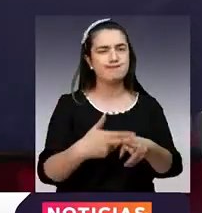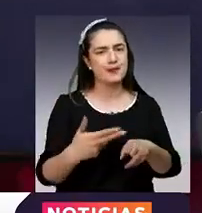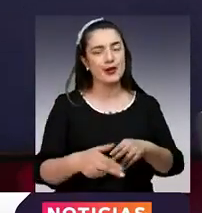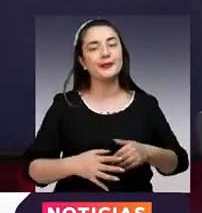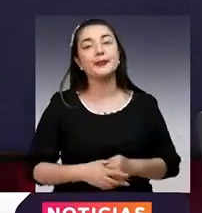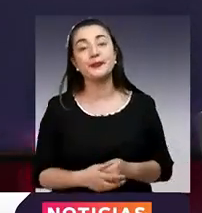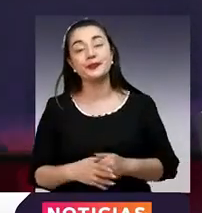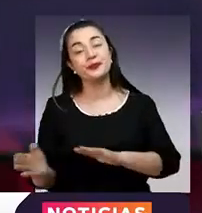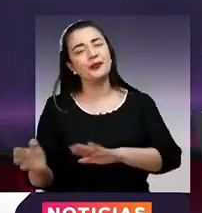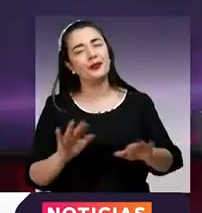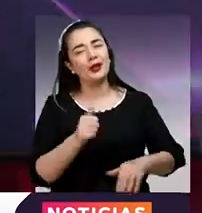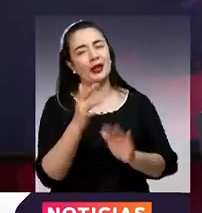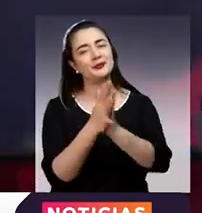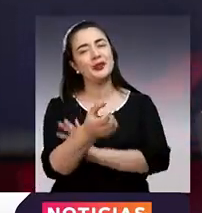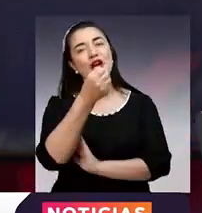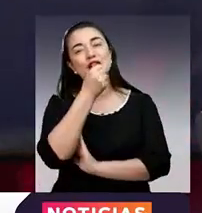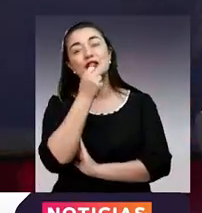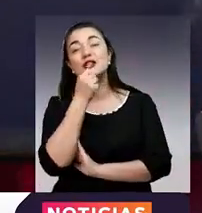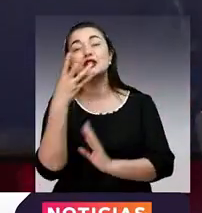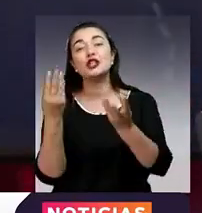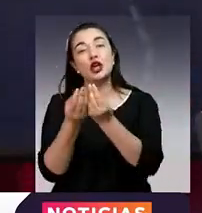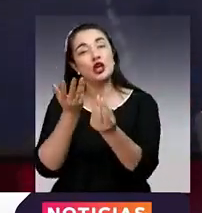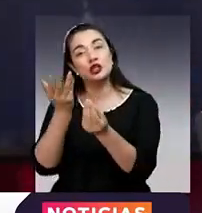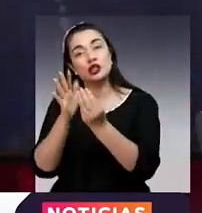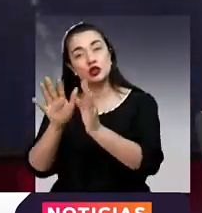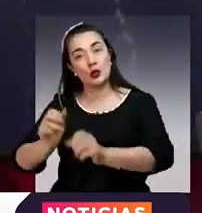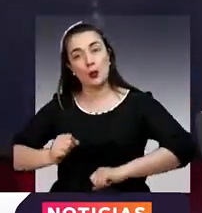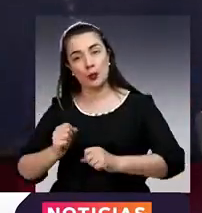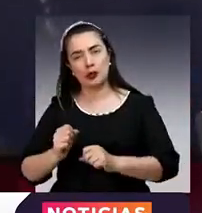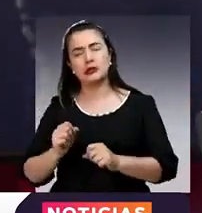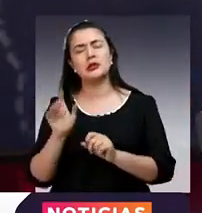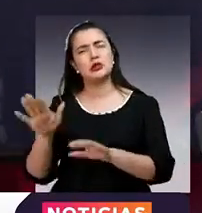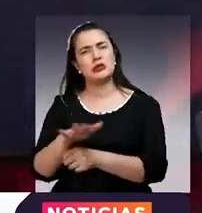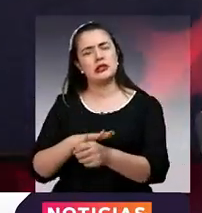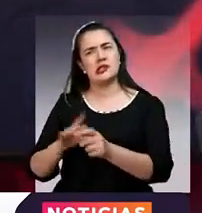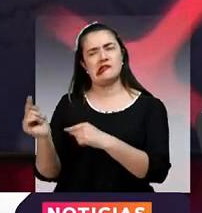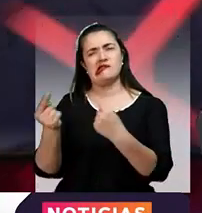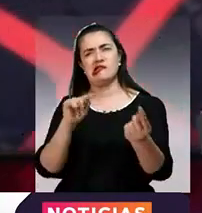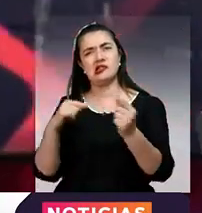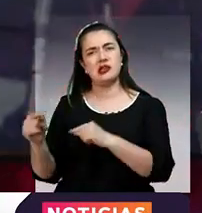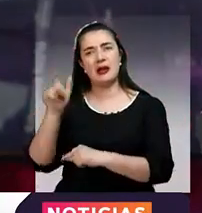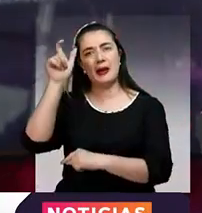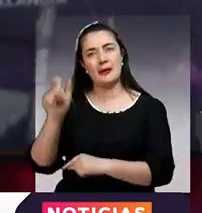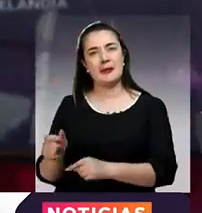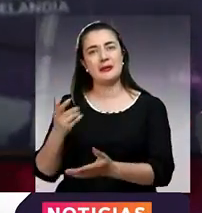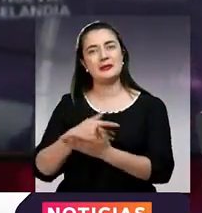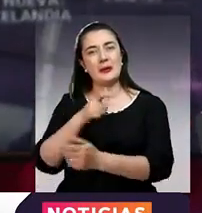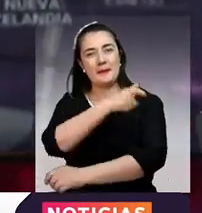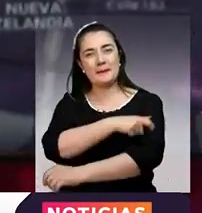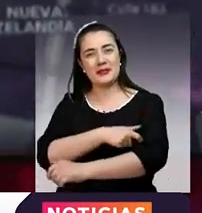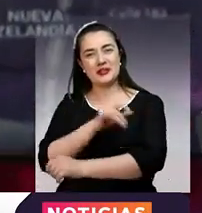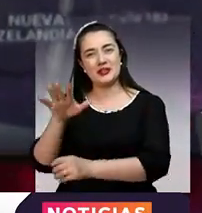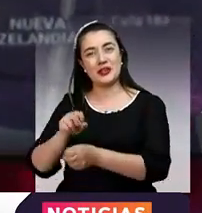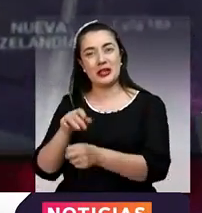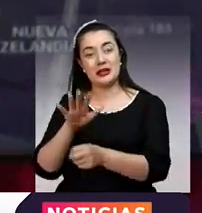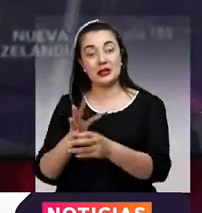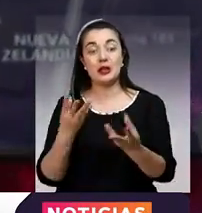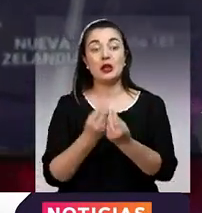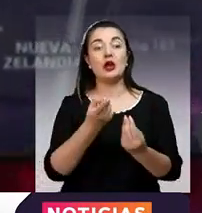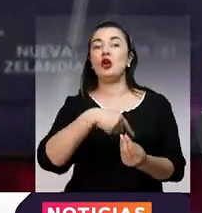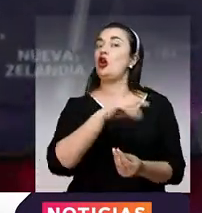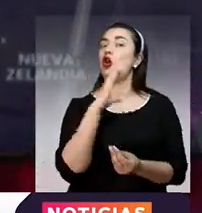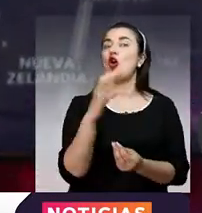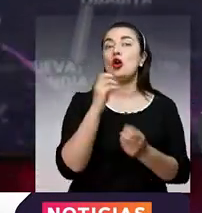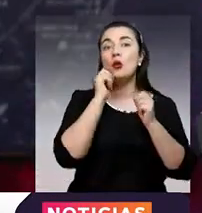En otras noticias, en el Consejo de Bogotá se presentó una polémica por la elección del personero distrital. Los integrantes de la coalición Colombia Humana y la